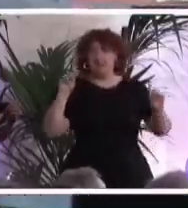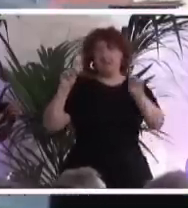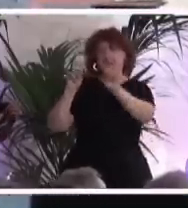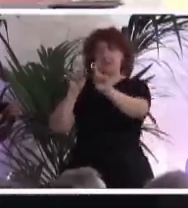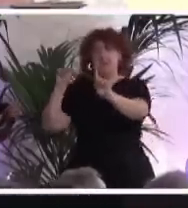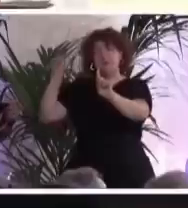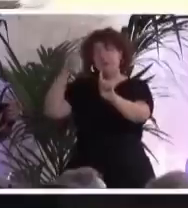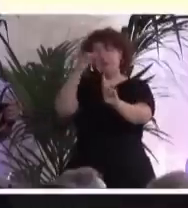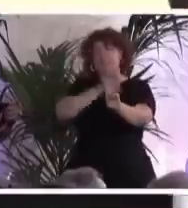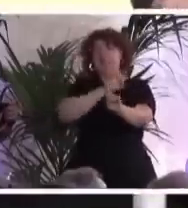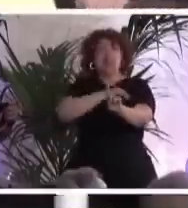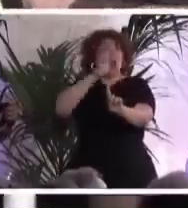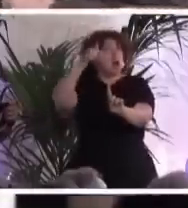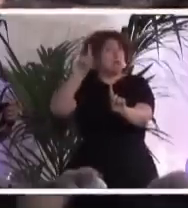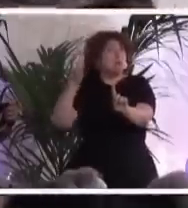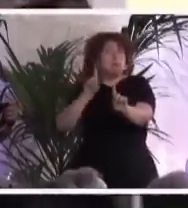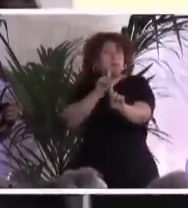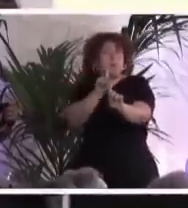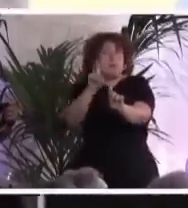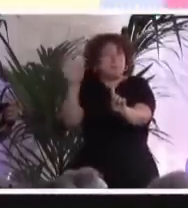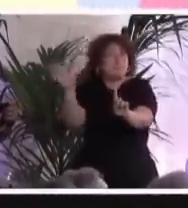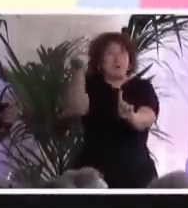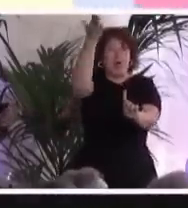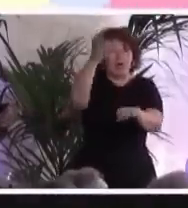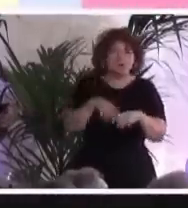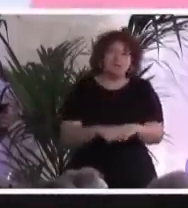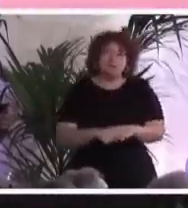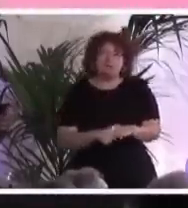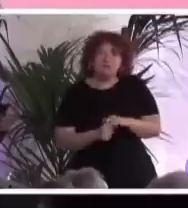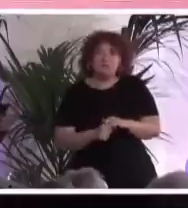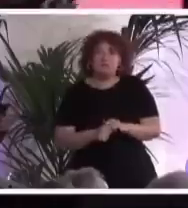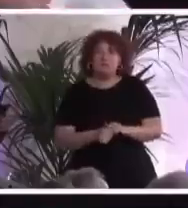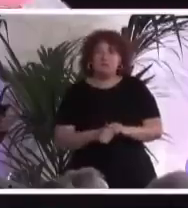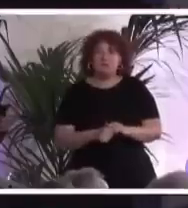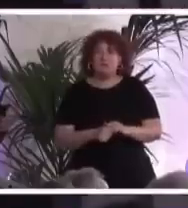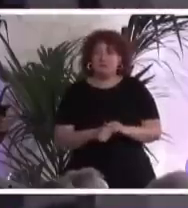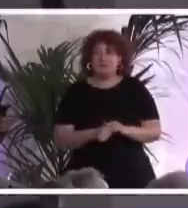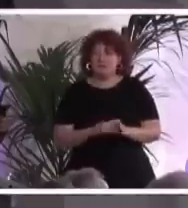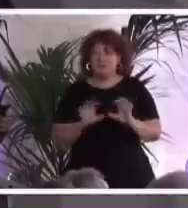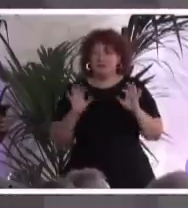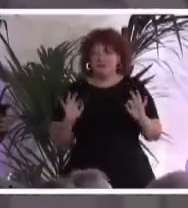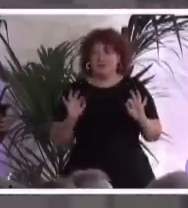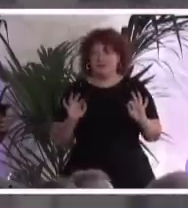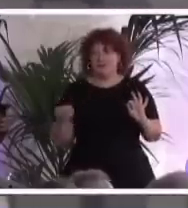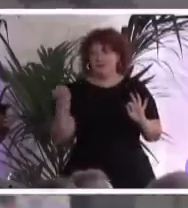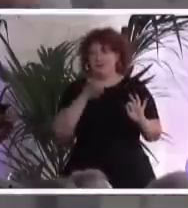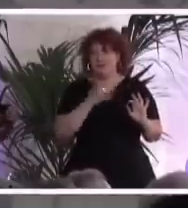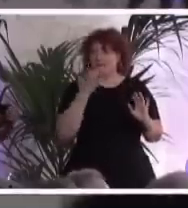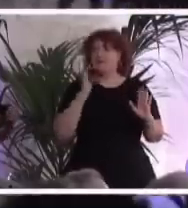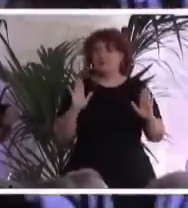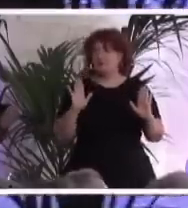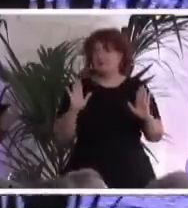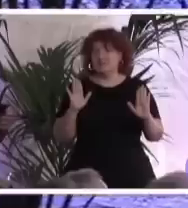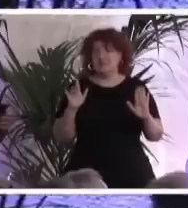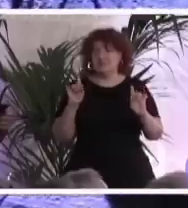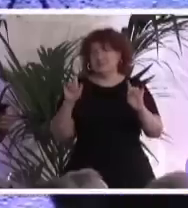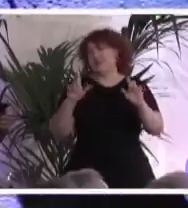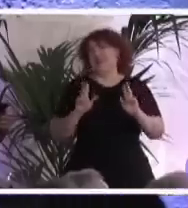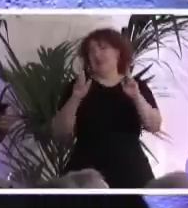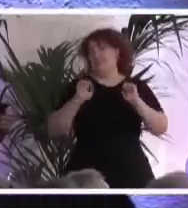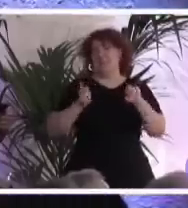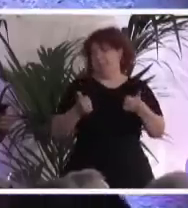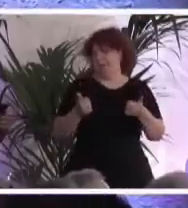un señor y le da una colleja Esa es la segunda escena con la que tiene que aparecer la serie y después